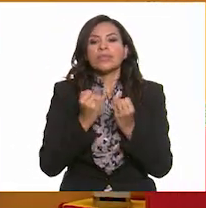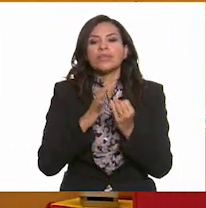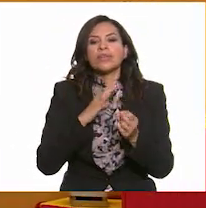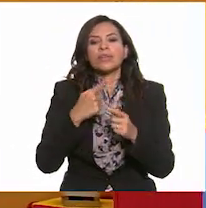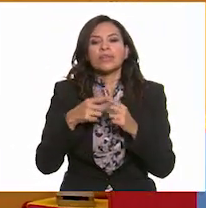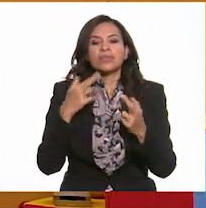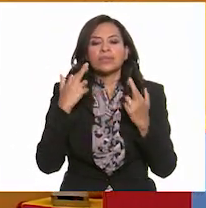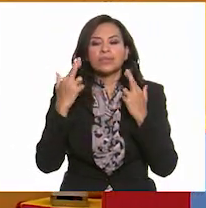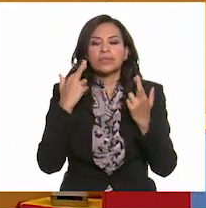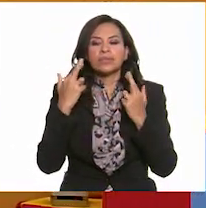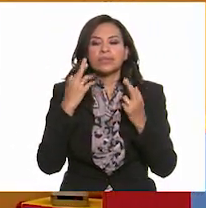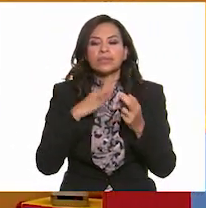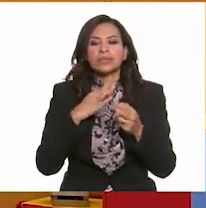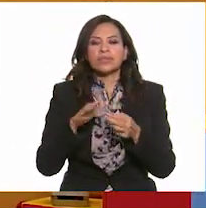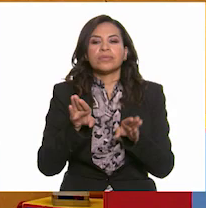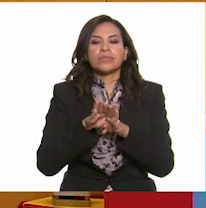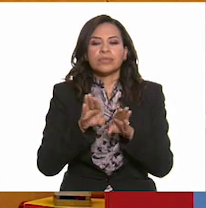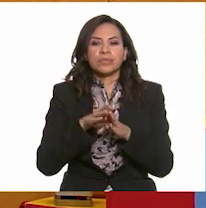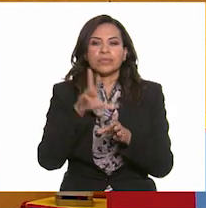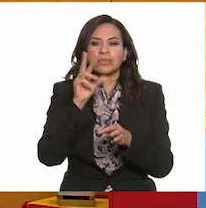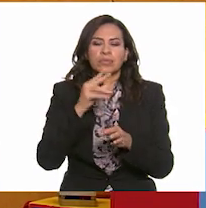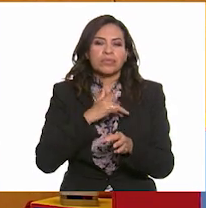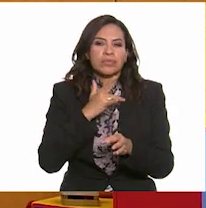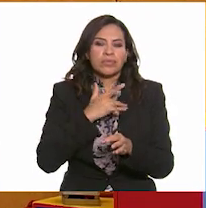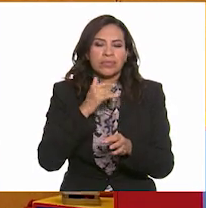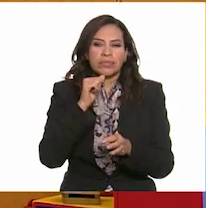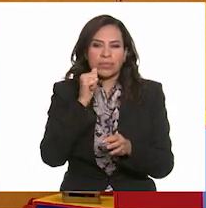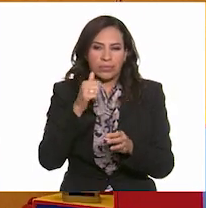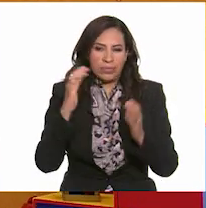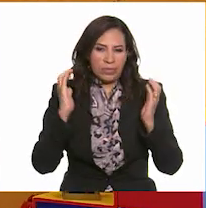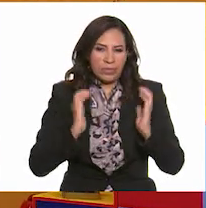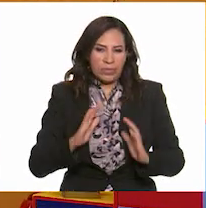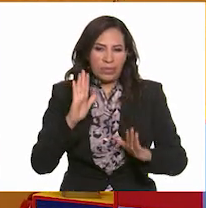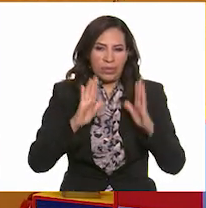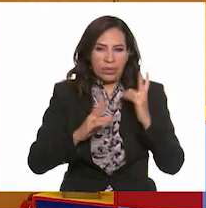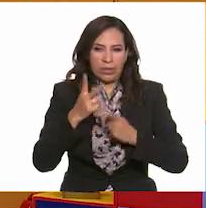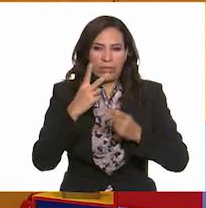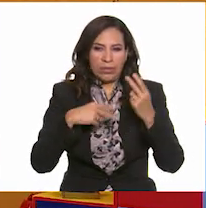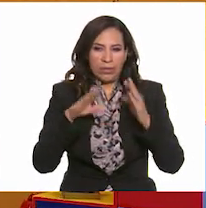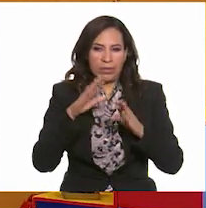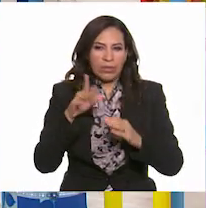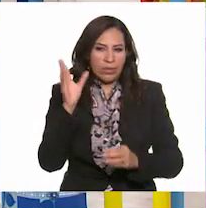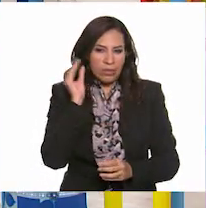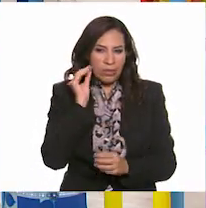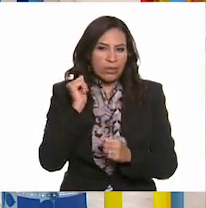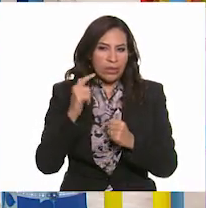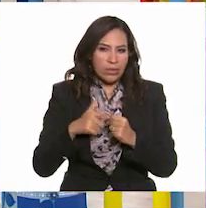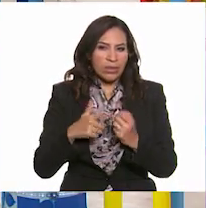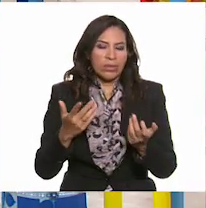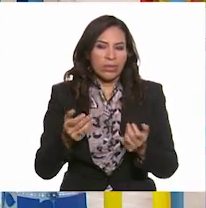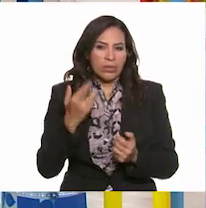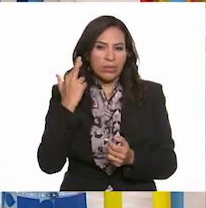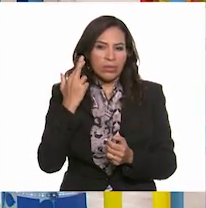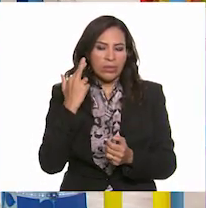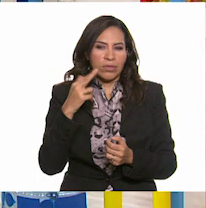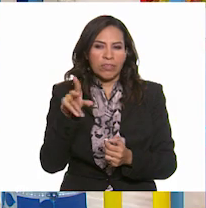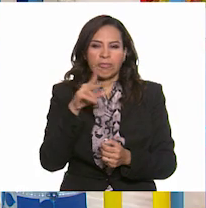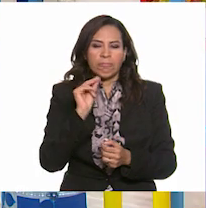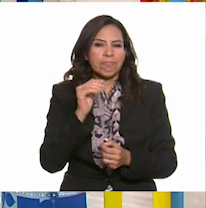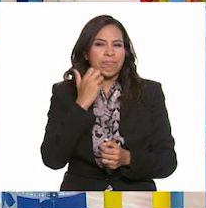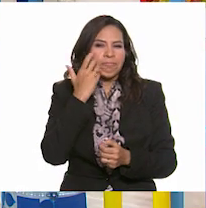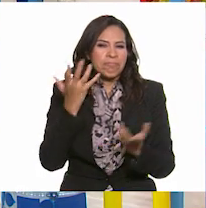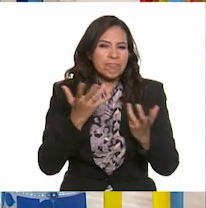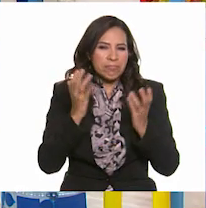otros sonidos involuntarios que produce nuestro cuerpo. ¿Alguna vez los has escuchado? A ver,